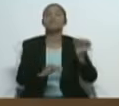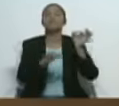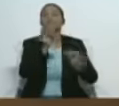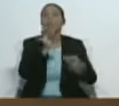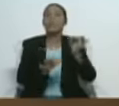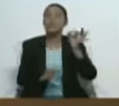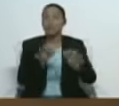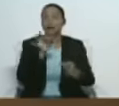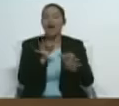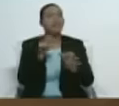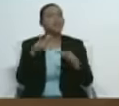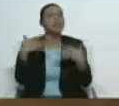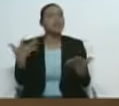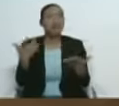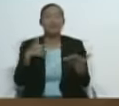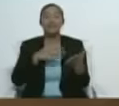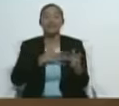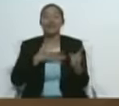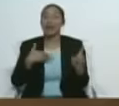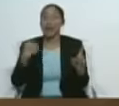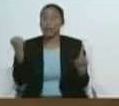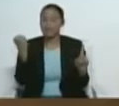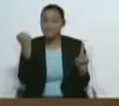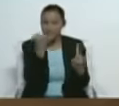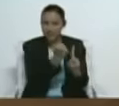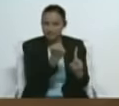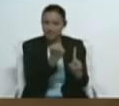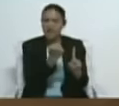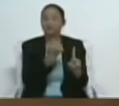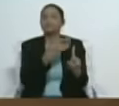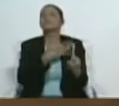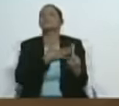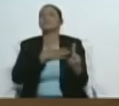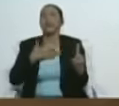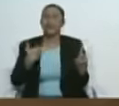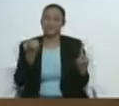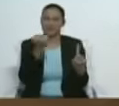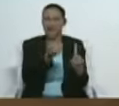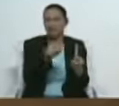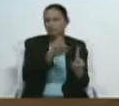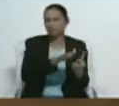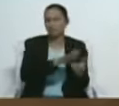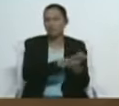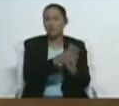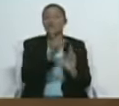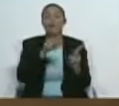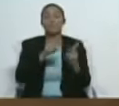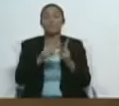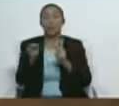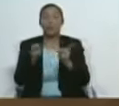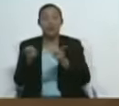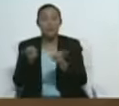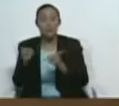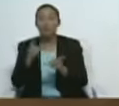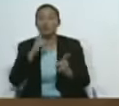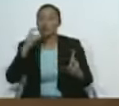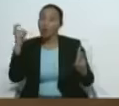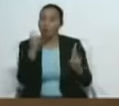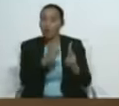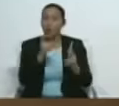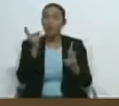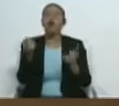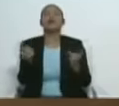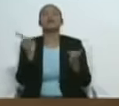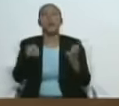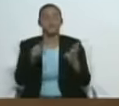delitos de terrorismo asociación magnicidio en grado de tentativa instigación al odio y porte ilícito de arma de fuego